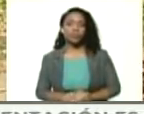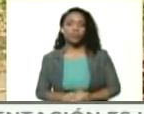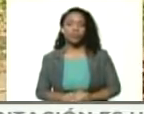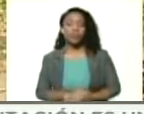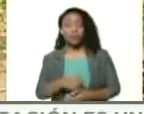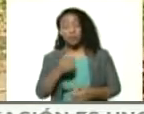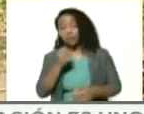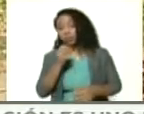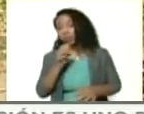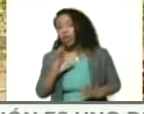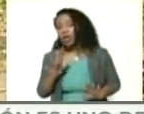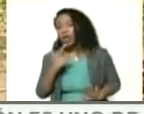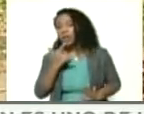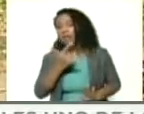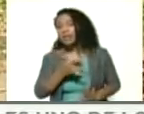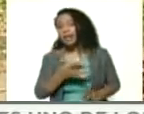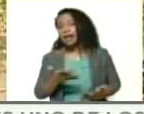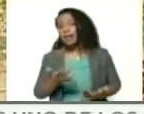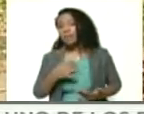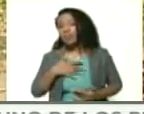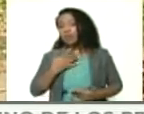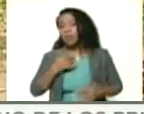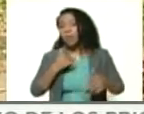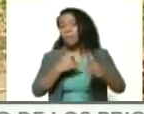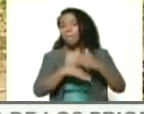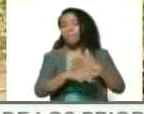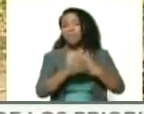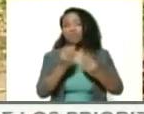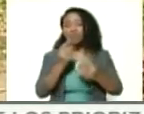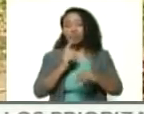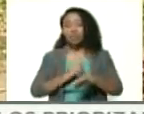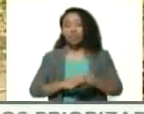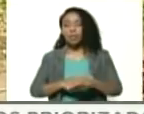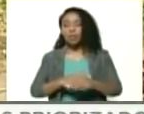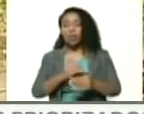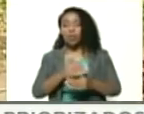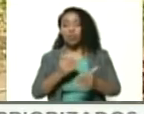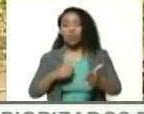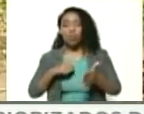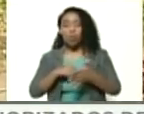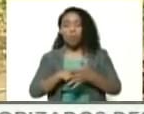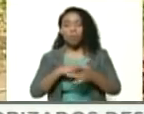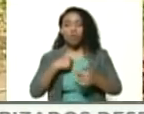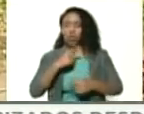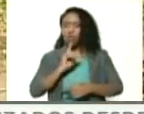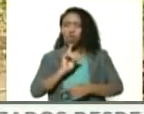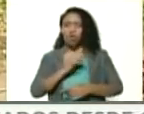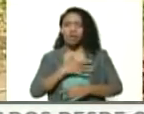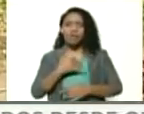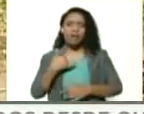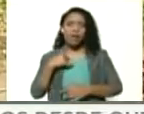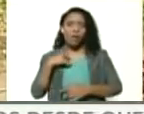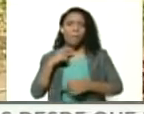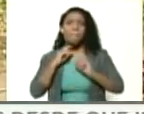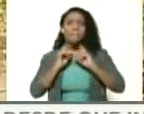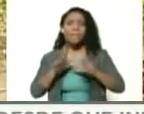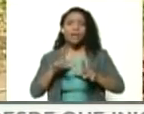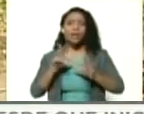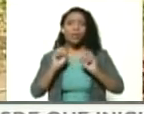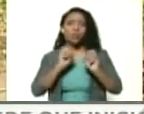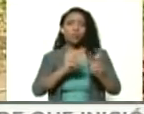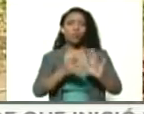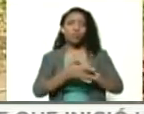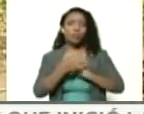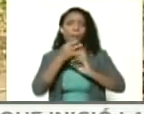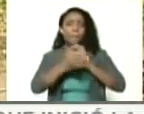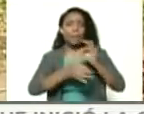Bueno, le decía que podríamos pasar mucho más tiempo sobre las trastiendas del golpe, pero yo no quisiera perder la oportunidad, presidente, de comentarle también